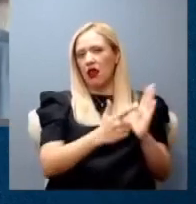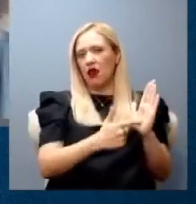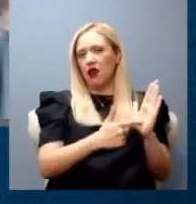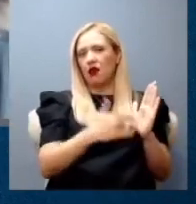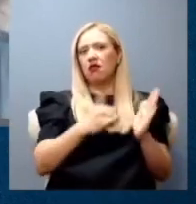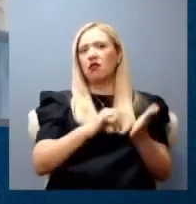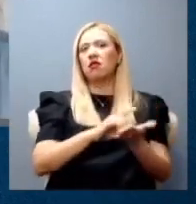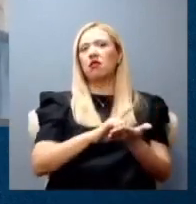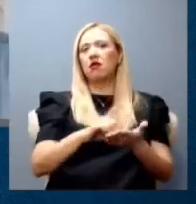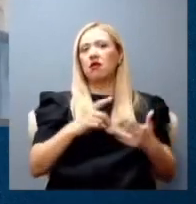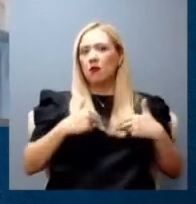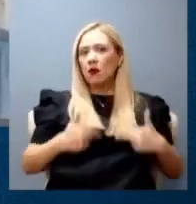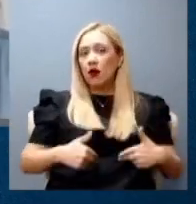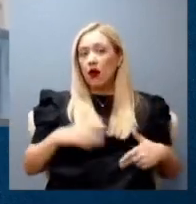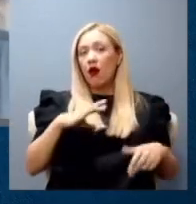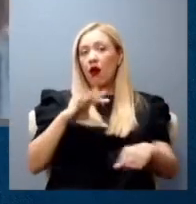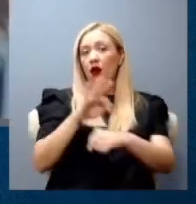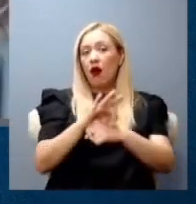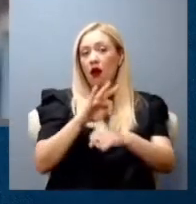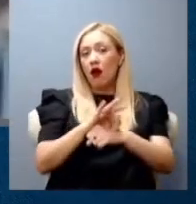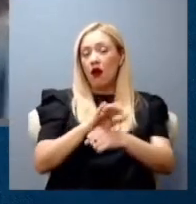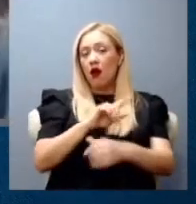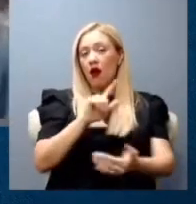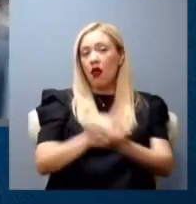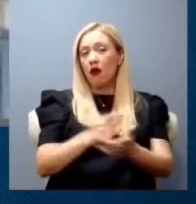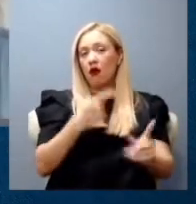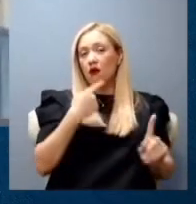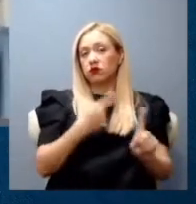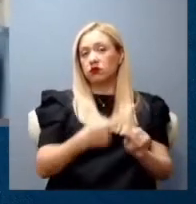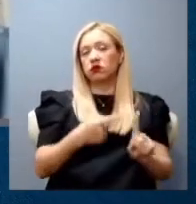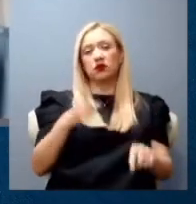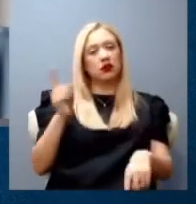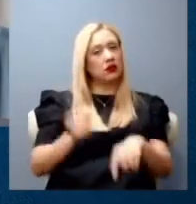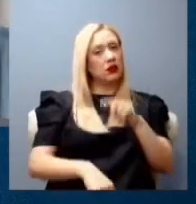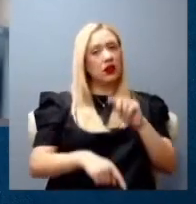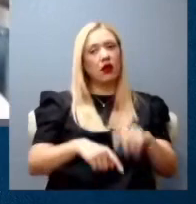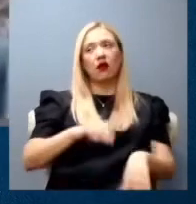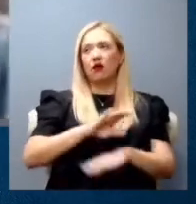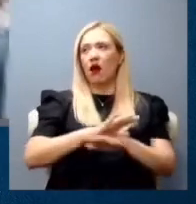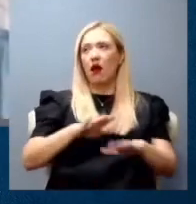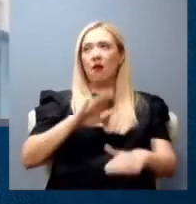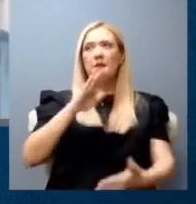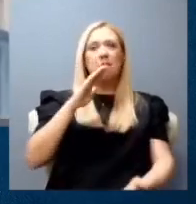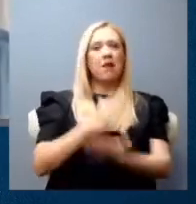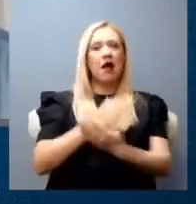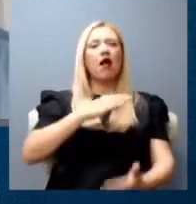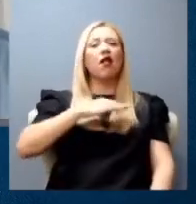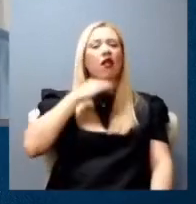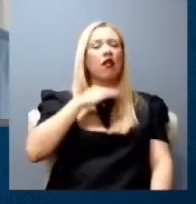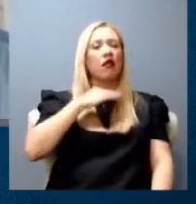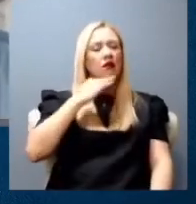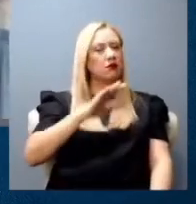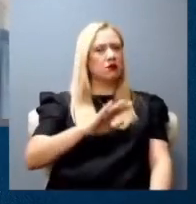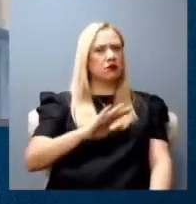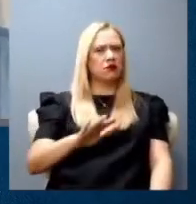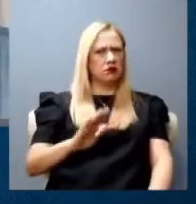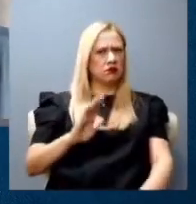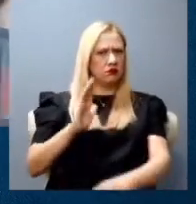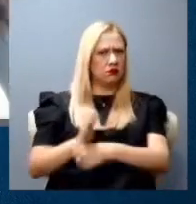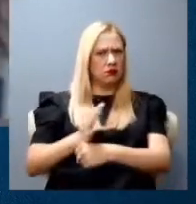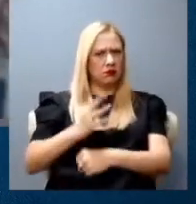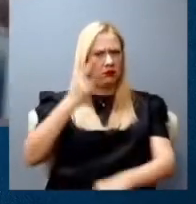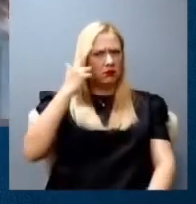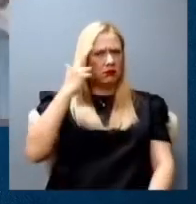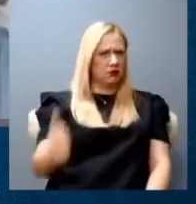de protección de derechos humanos y de lucha contra la impunidad que la mayoría de los estados han suscrito,